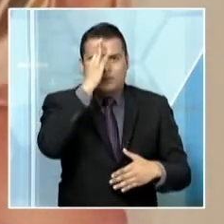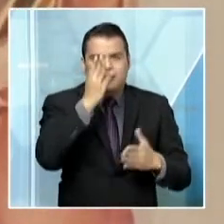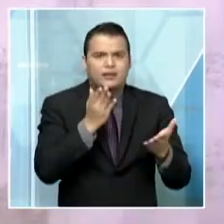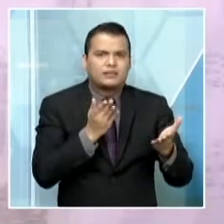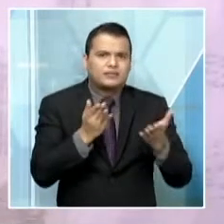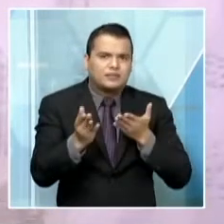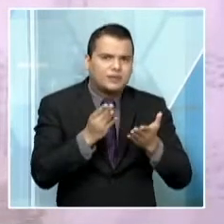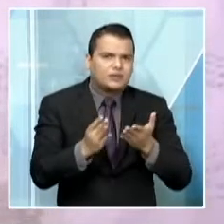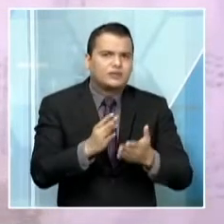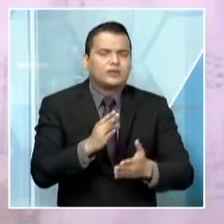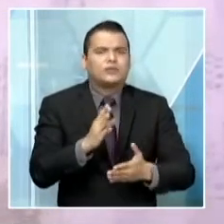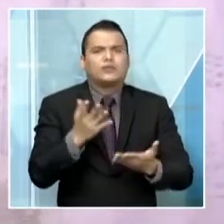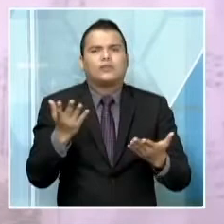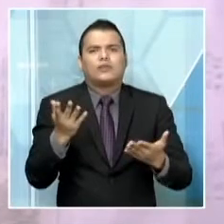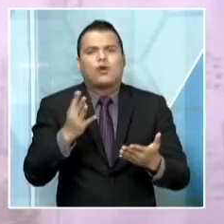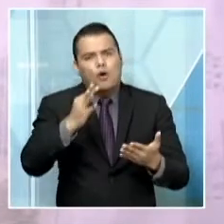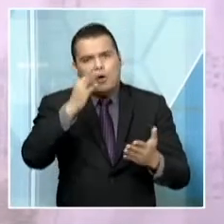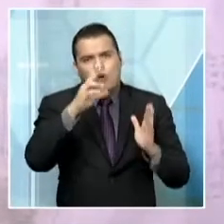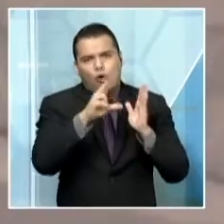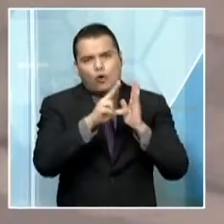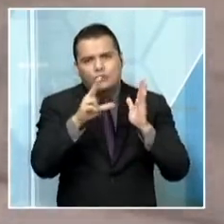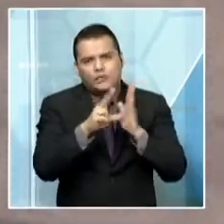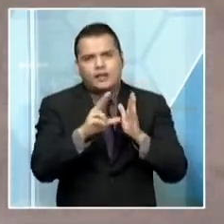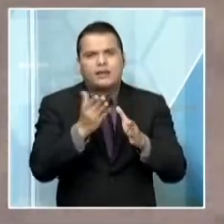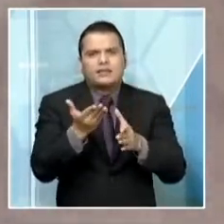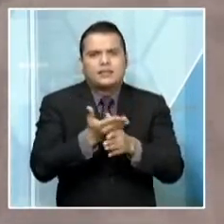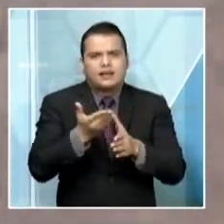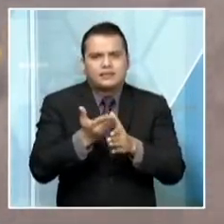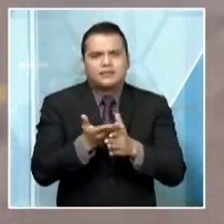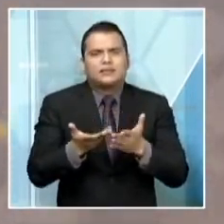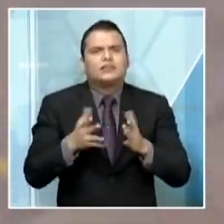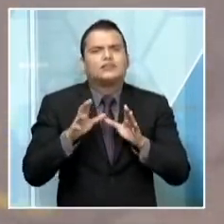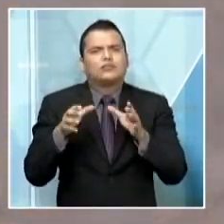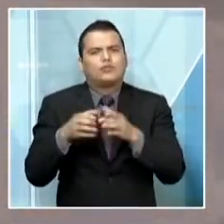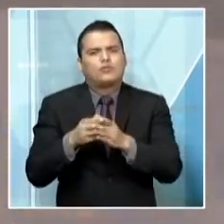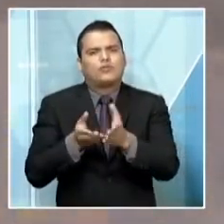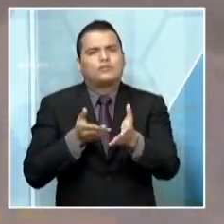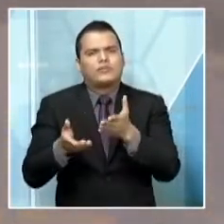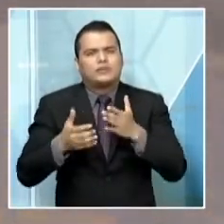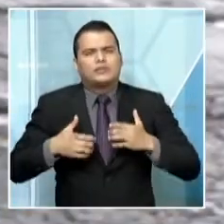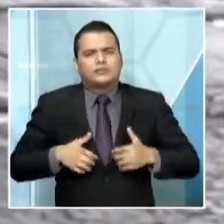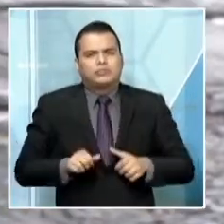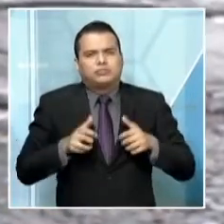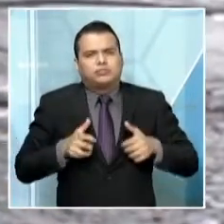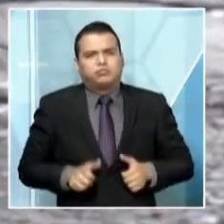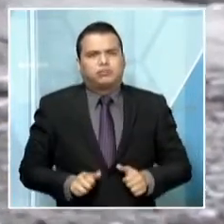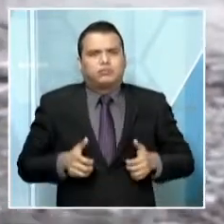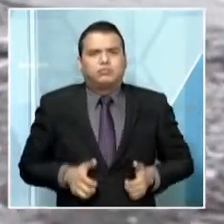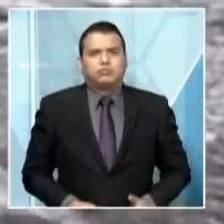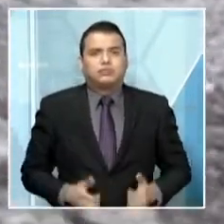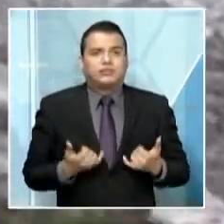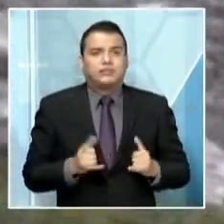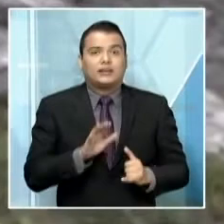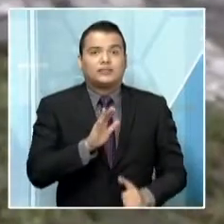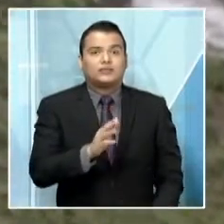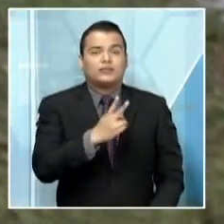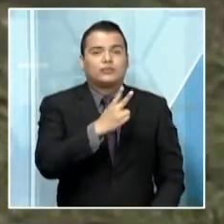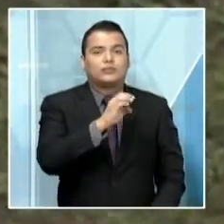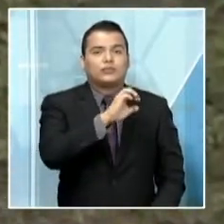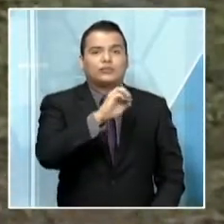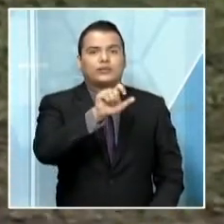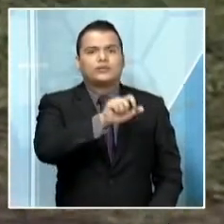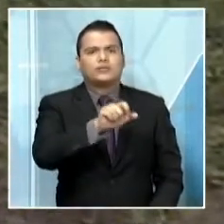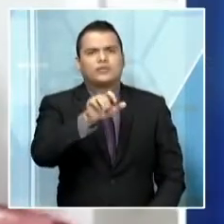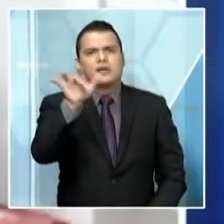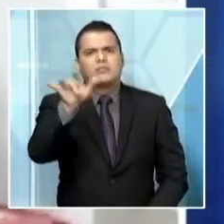taxis, negocios de fajas y masajes. De los casi 1000 pacientes que se practican cirugías estéticas en Cali, unos 200 llegan mensualmente